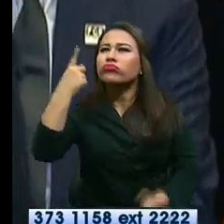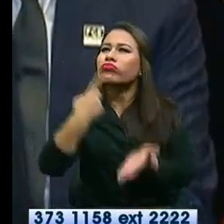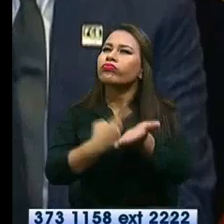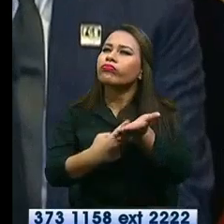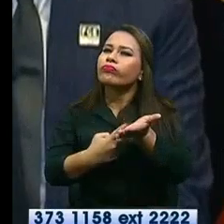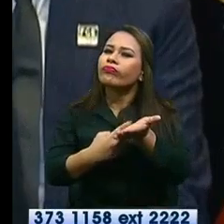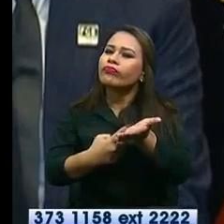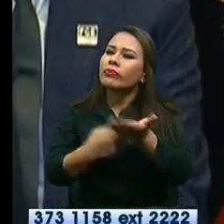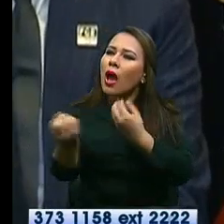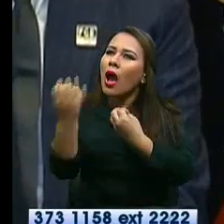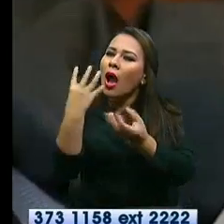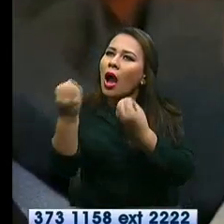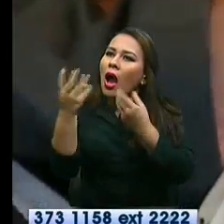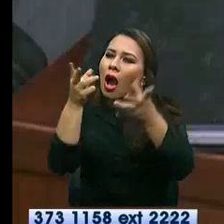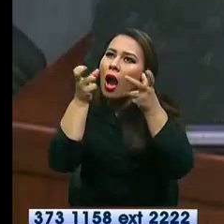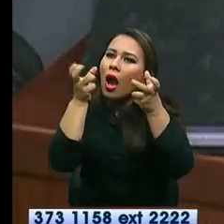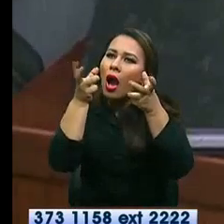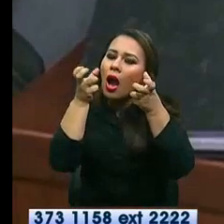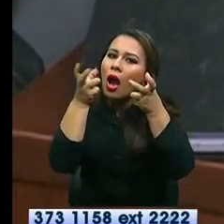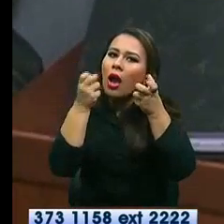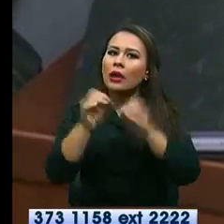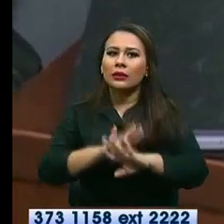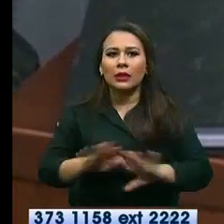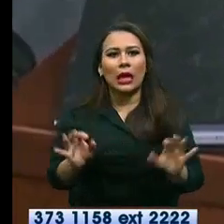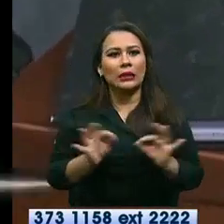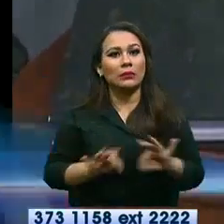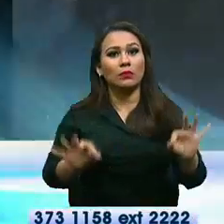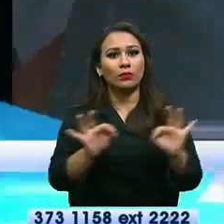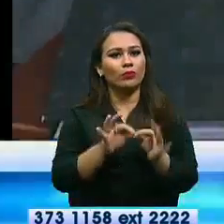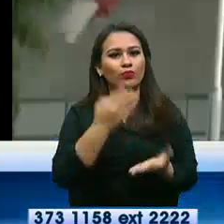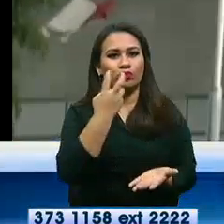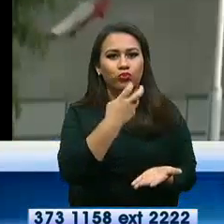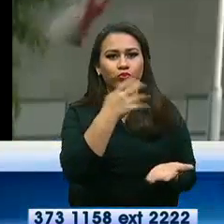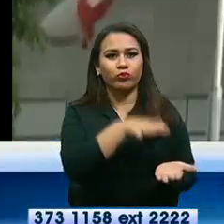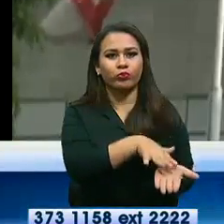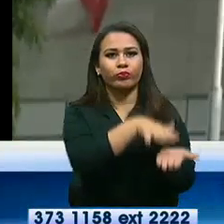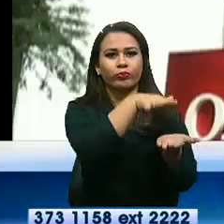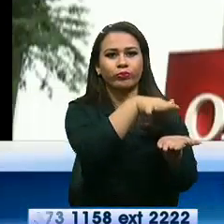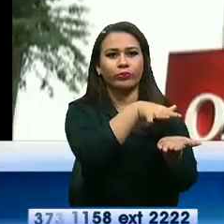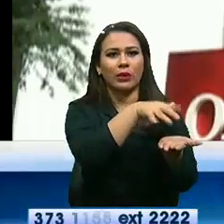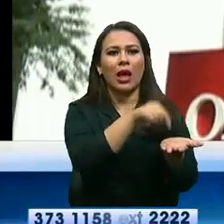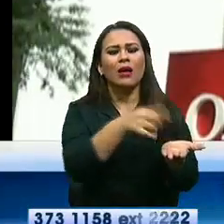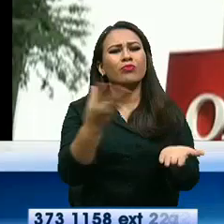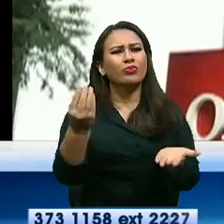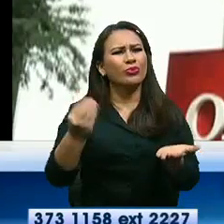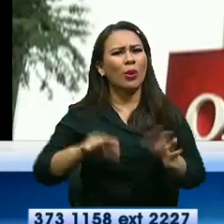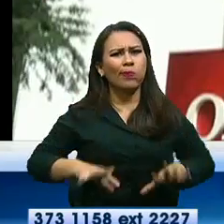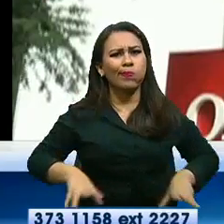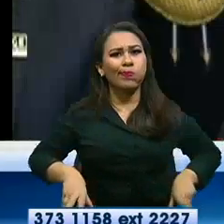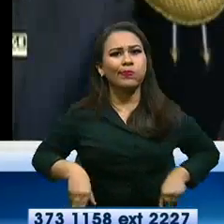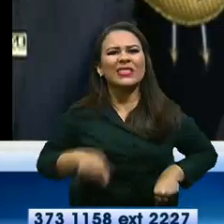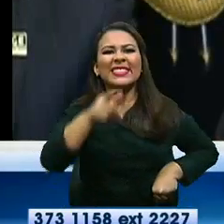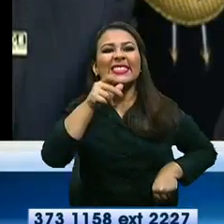los últimos días, se recabaron nuevas y fundamentales evidencias sobre estos actos de corrupción y sus